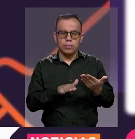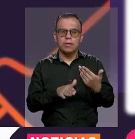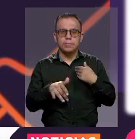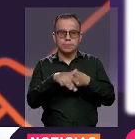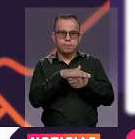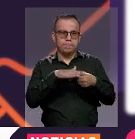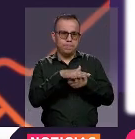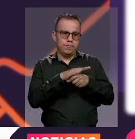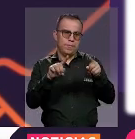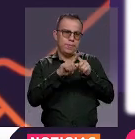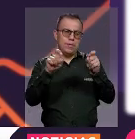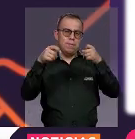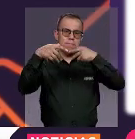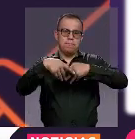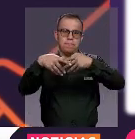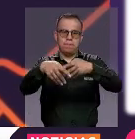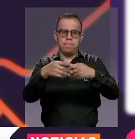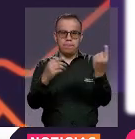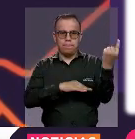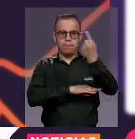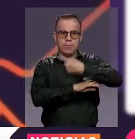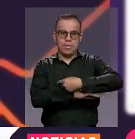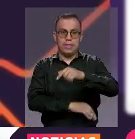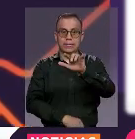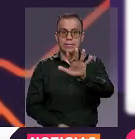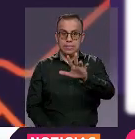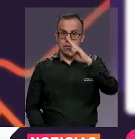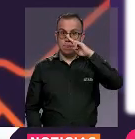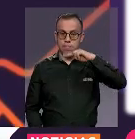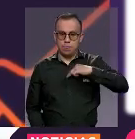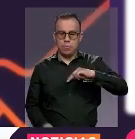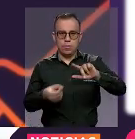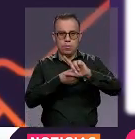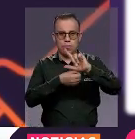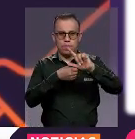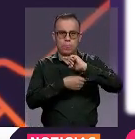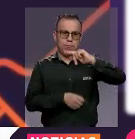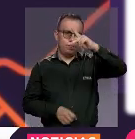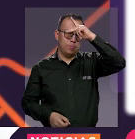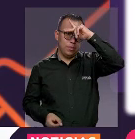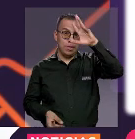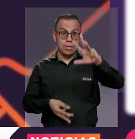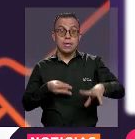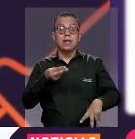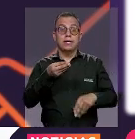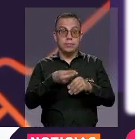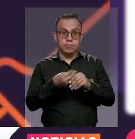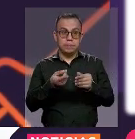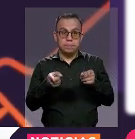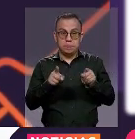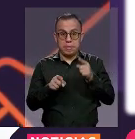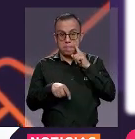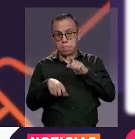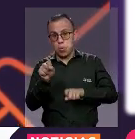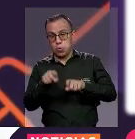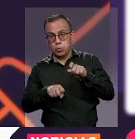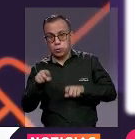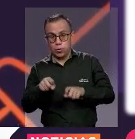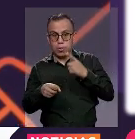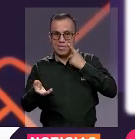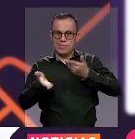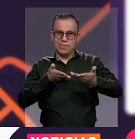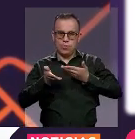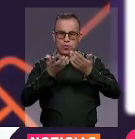en el marco de la protesta social del día 5 de junio en la localidad de Kennedy y adicionalmente si posiblemente